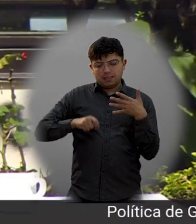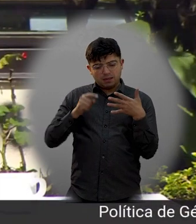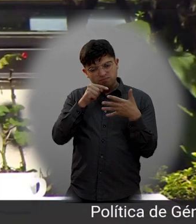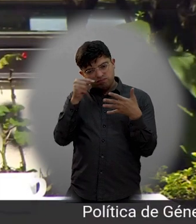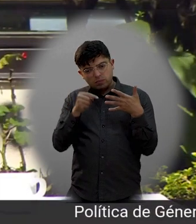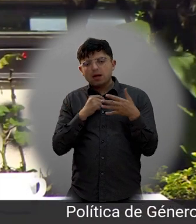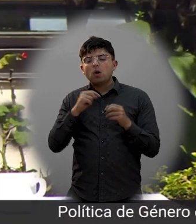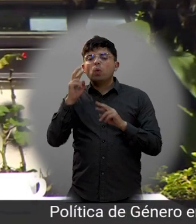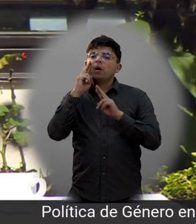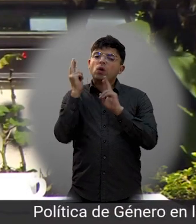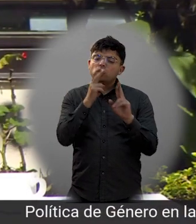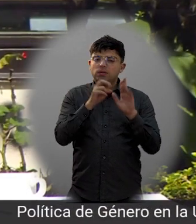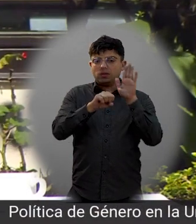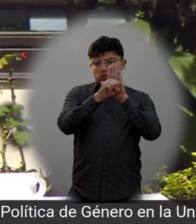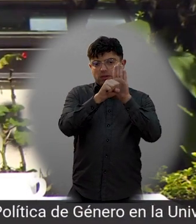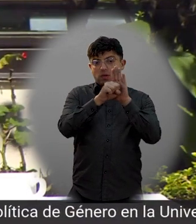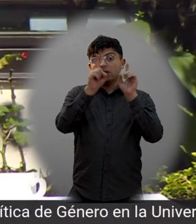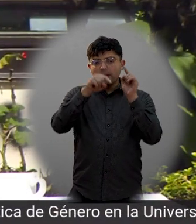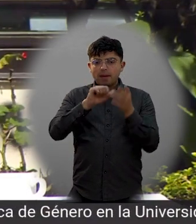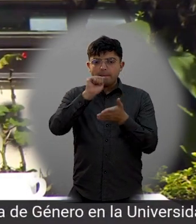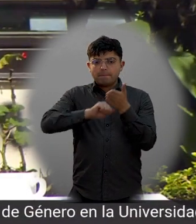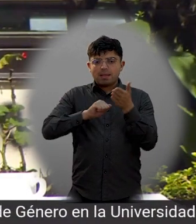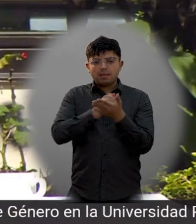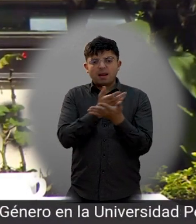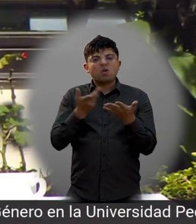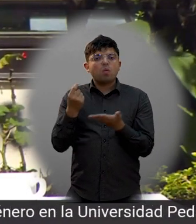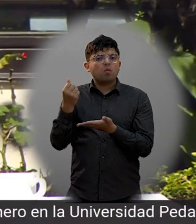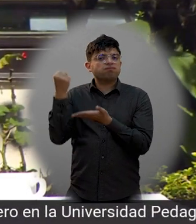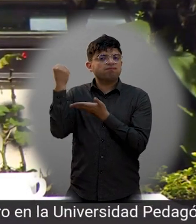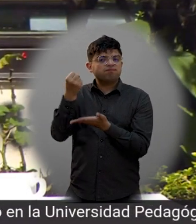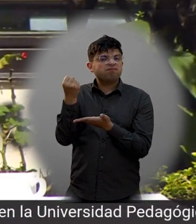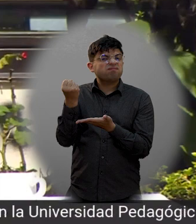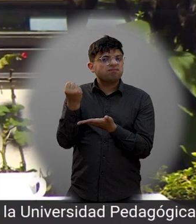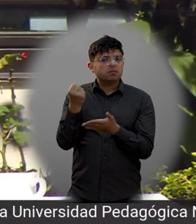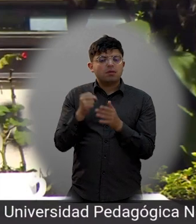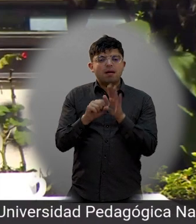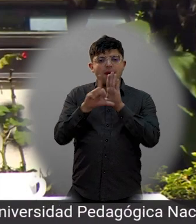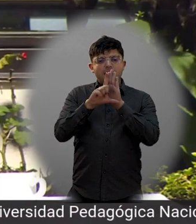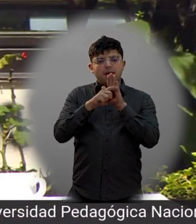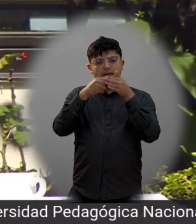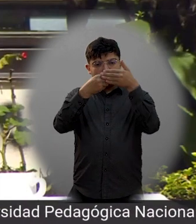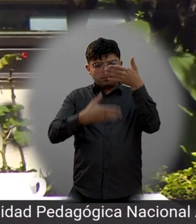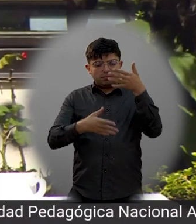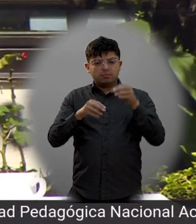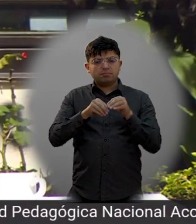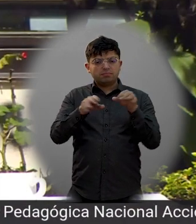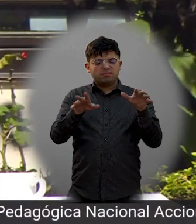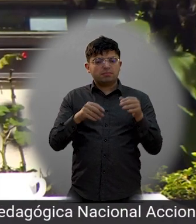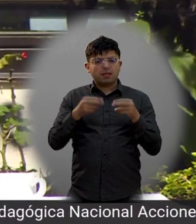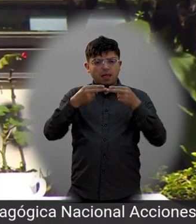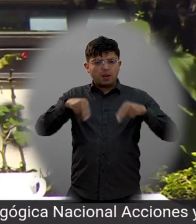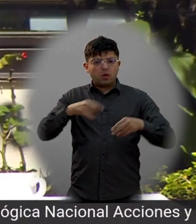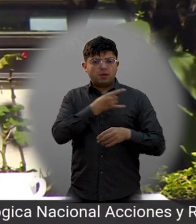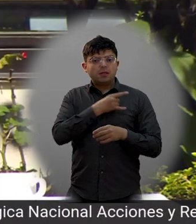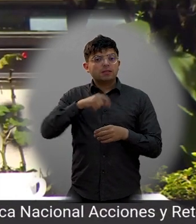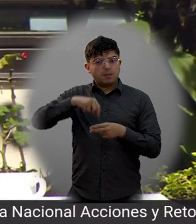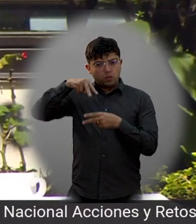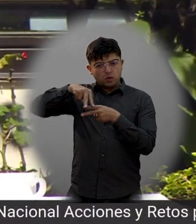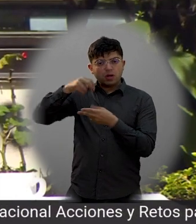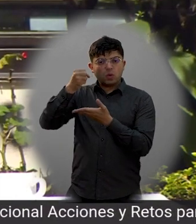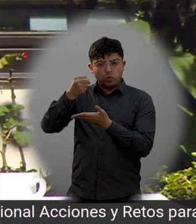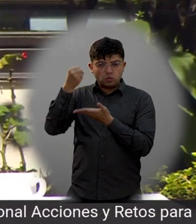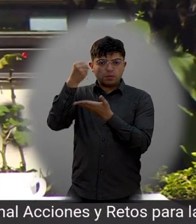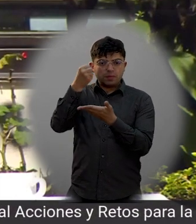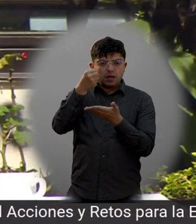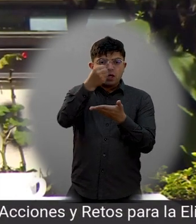un reconocimiento simbólico, sino material, cómo se va a financiar esta política de género en la universidad. Necesitamos recursos y